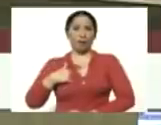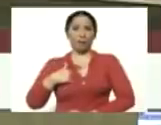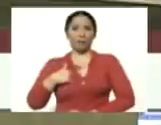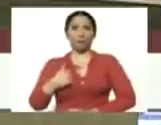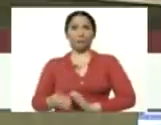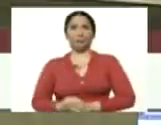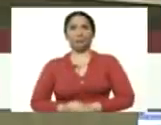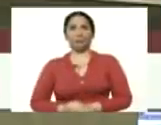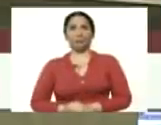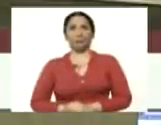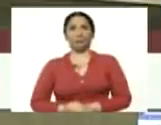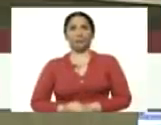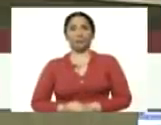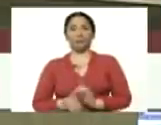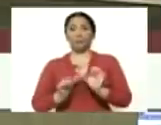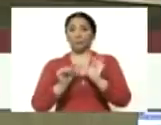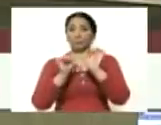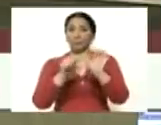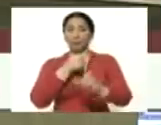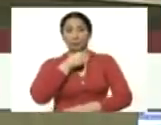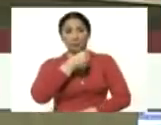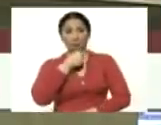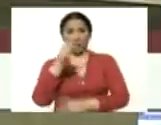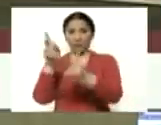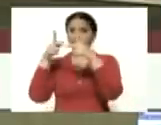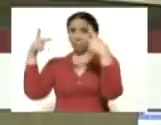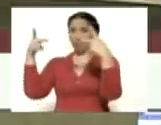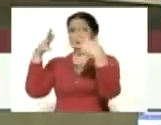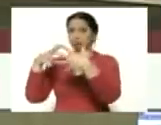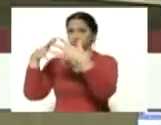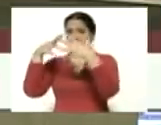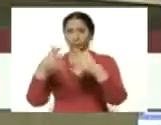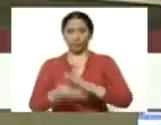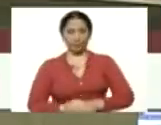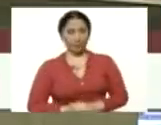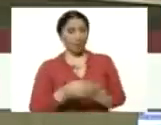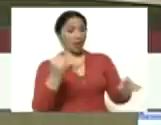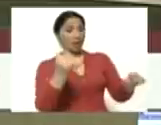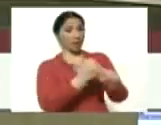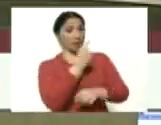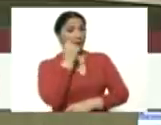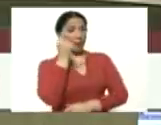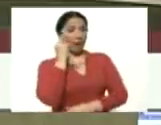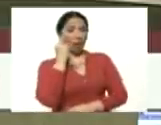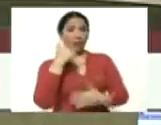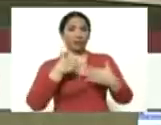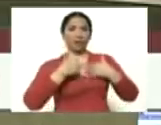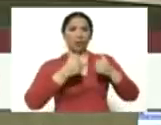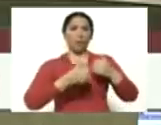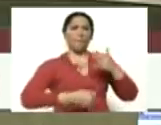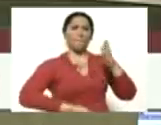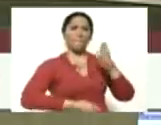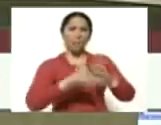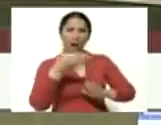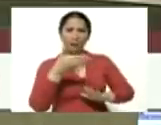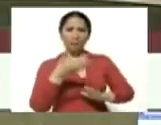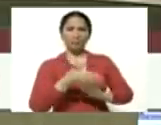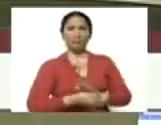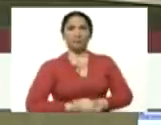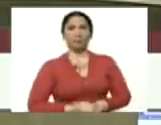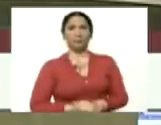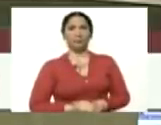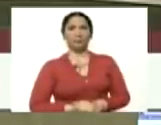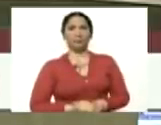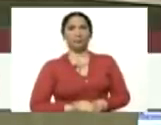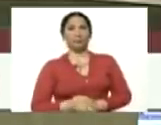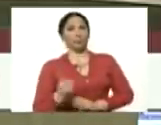síntoma. Continúa el periodista de Associated Press. Los trabajadores sanitarios van,